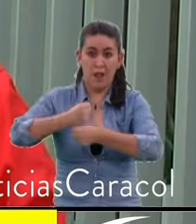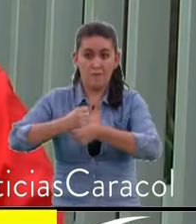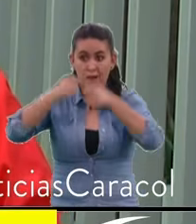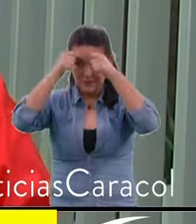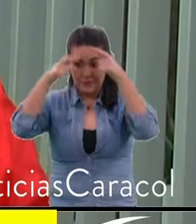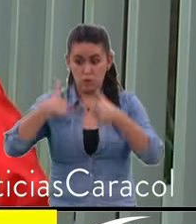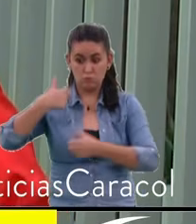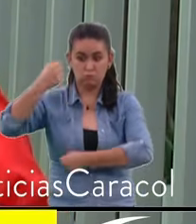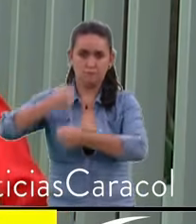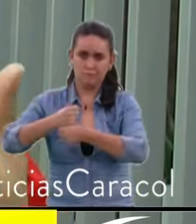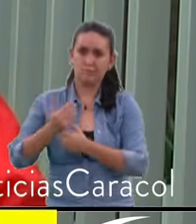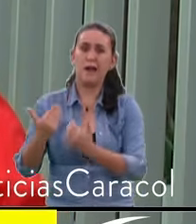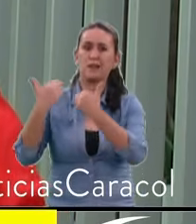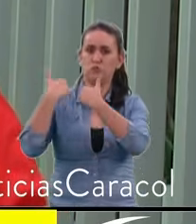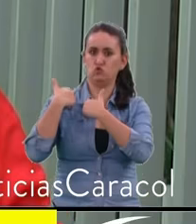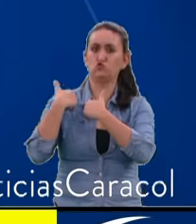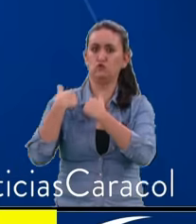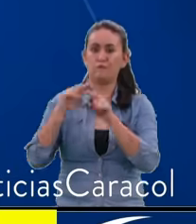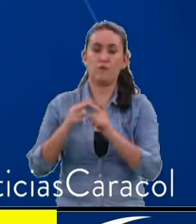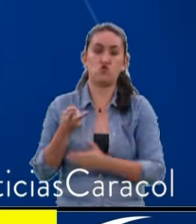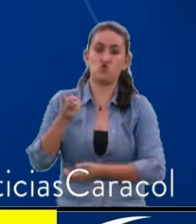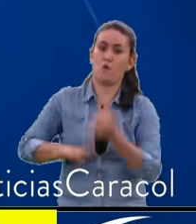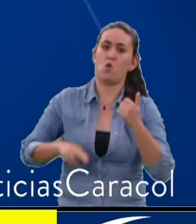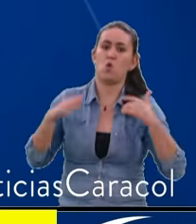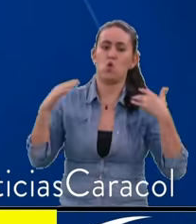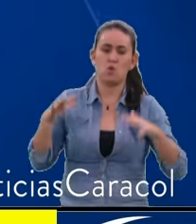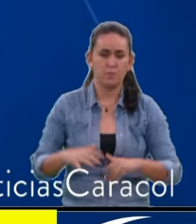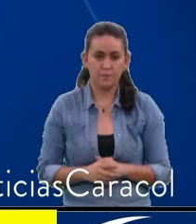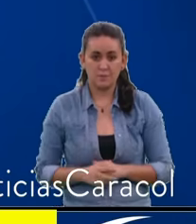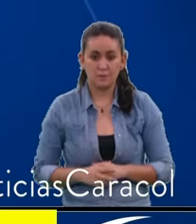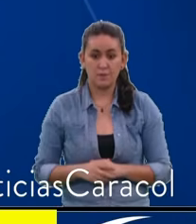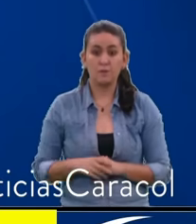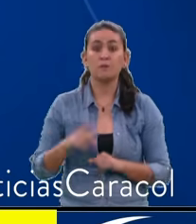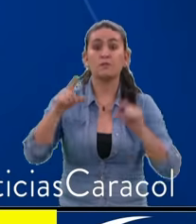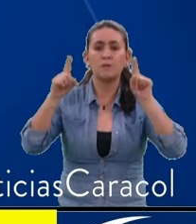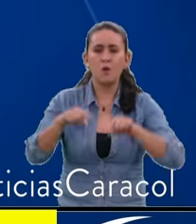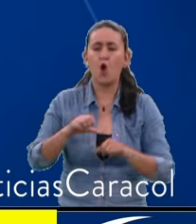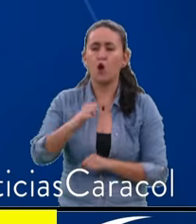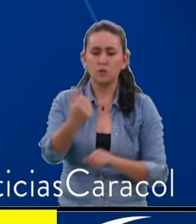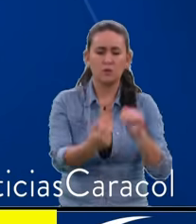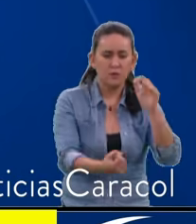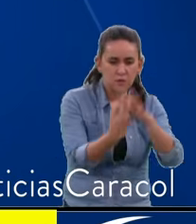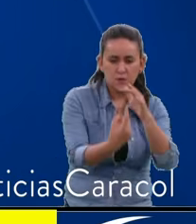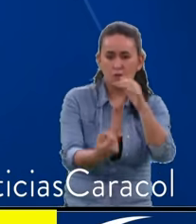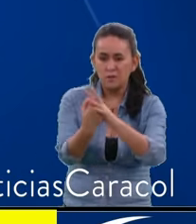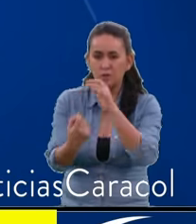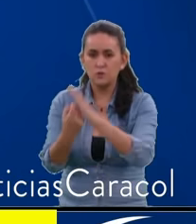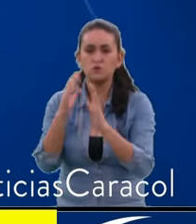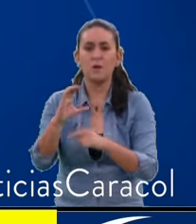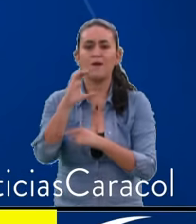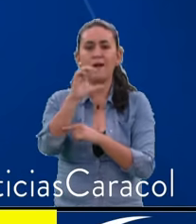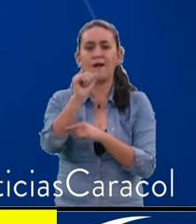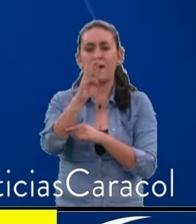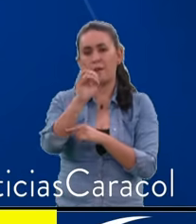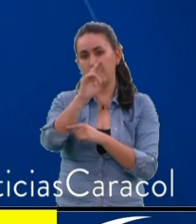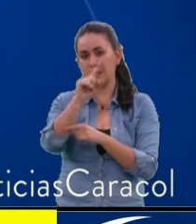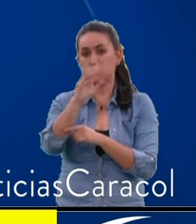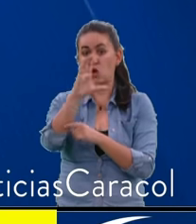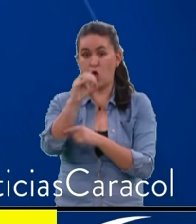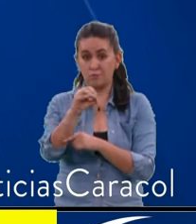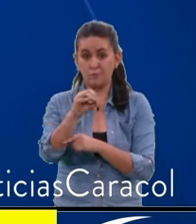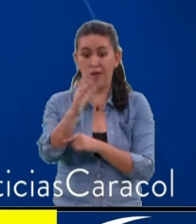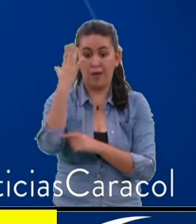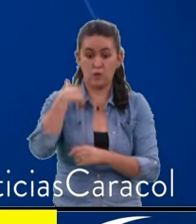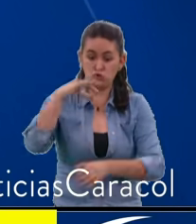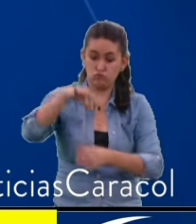la responsabilidad es de doble peso. Este hecho se suma a otros escándalos protagonizados por Cadrasco, ya que cuando resultó